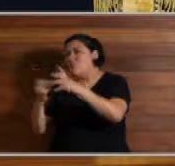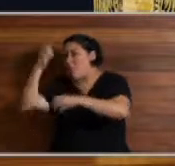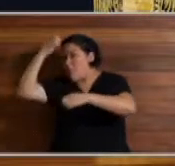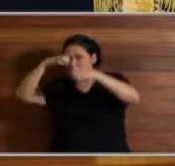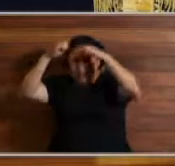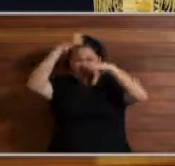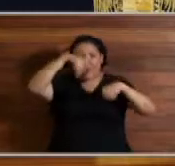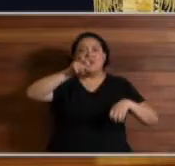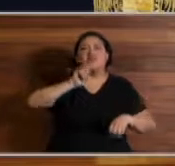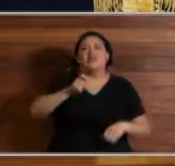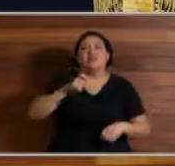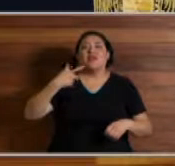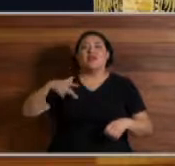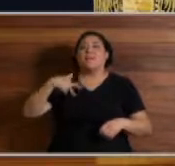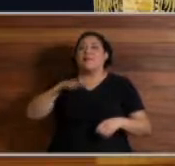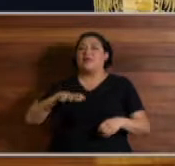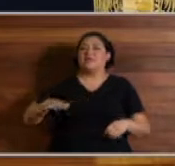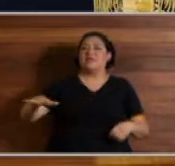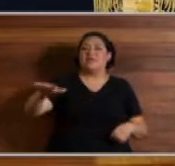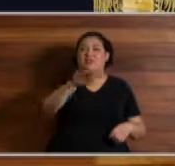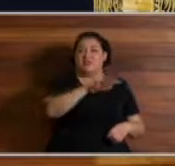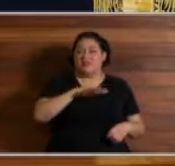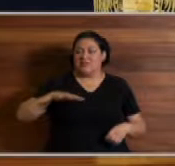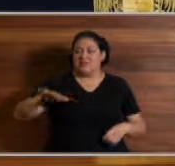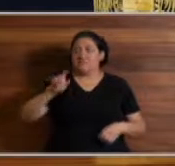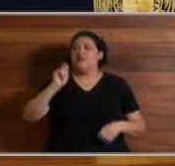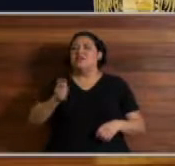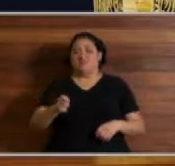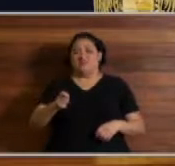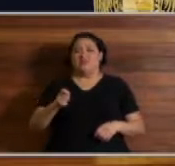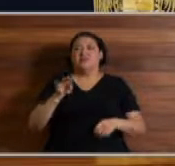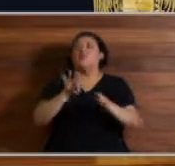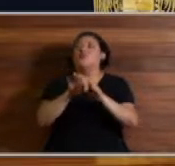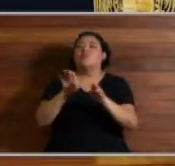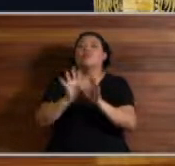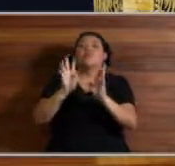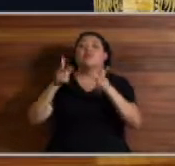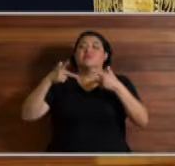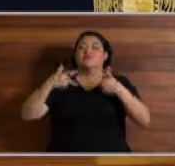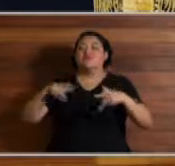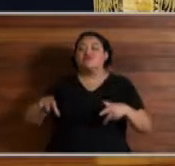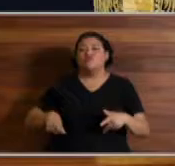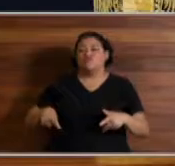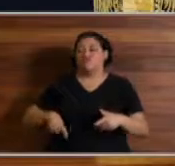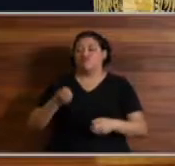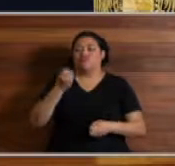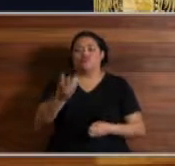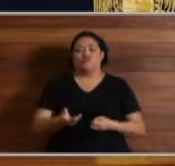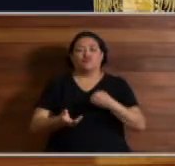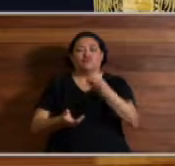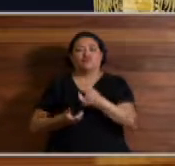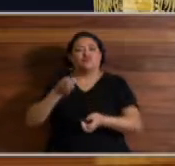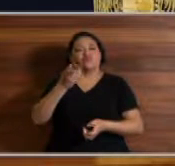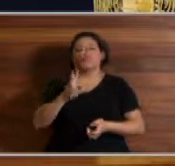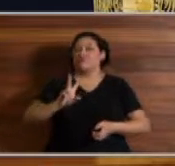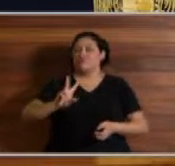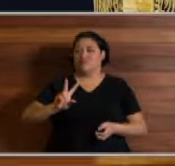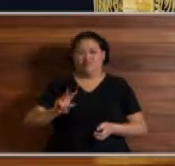ser beneficiario de programas públicos o de dádivas del gobierno o del Estado